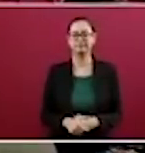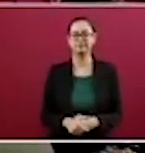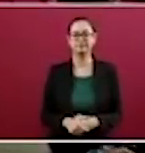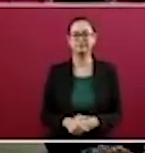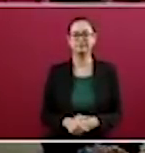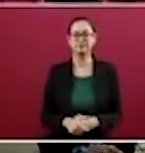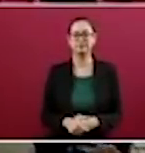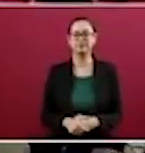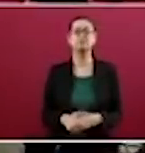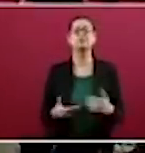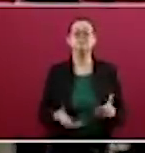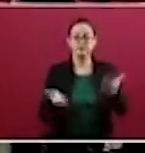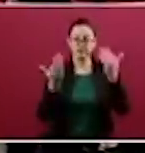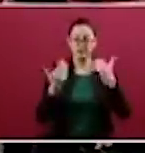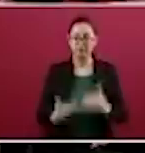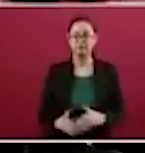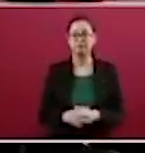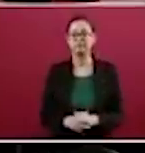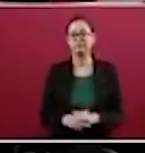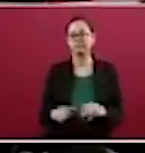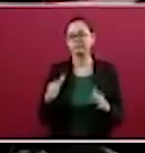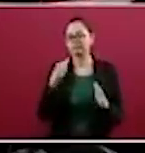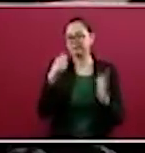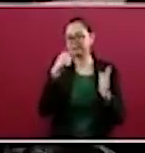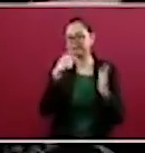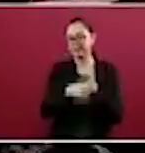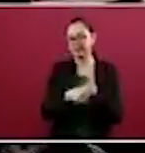Con su permiso, señor, procedemos a la cancelación del timbre postal.